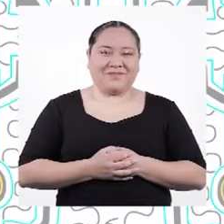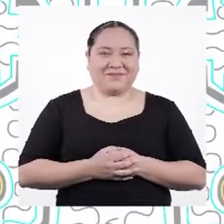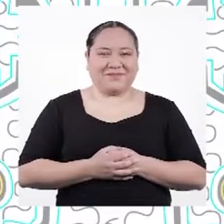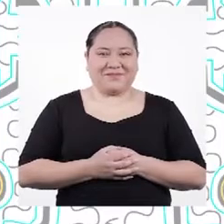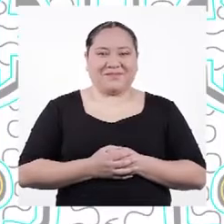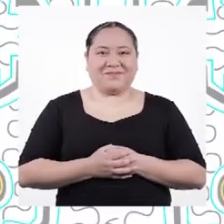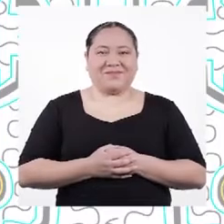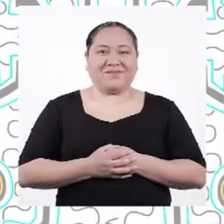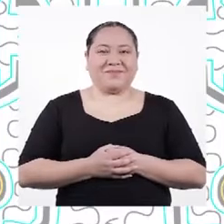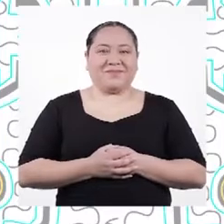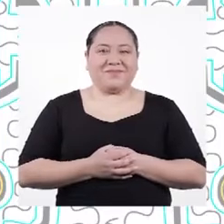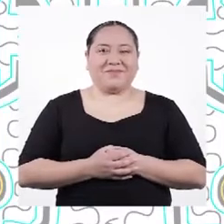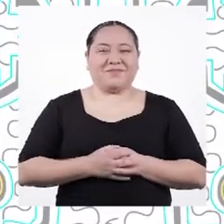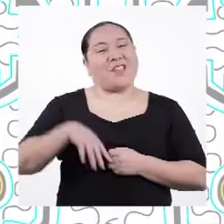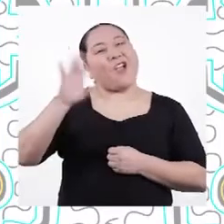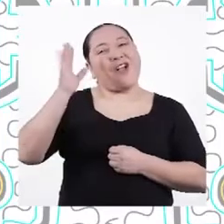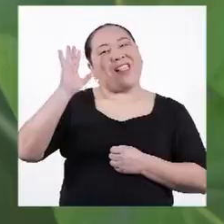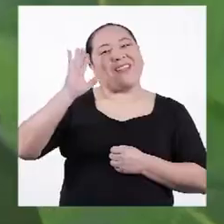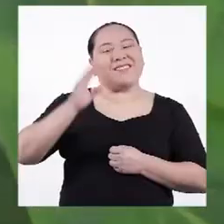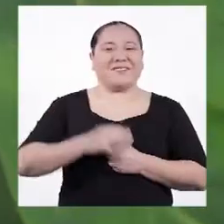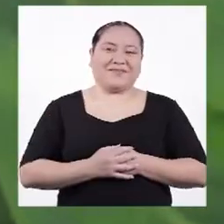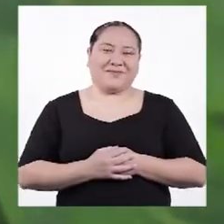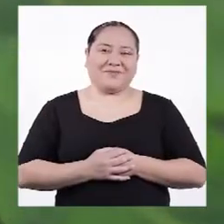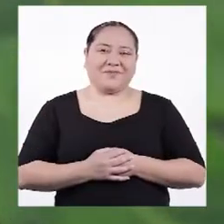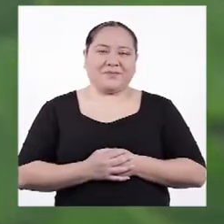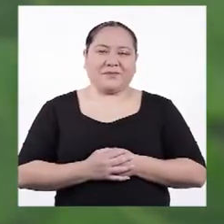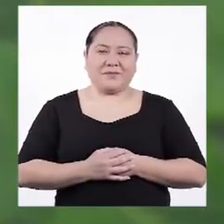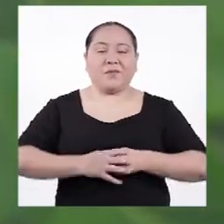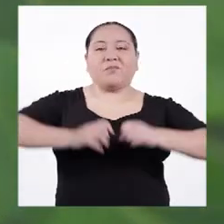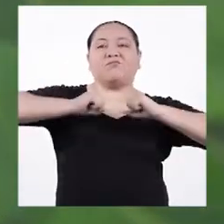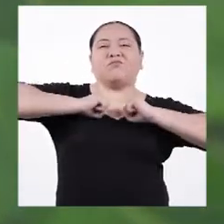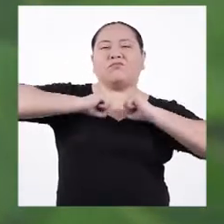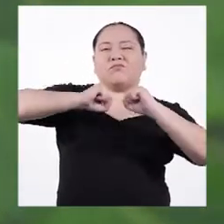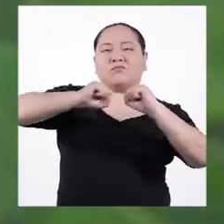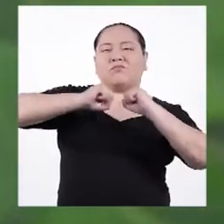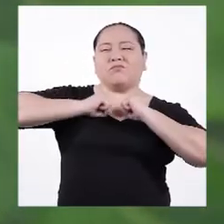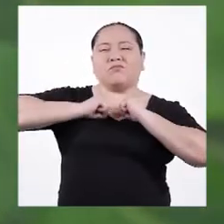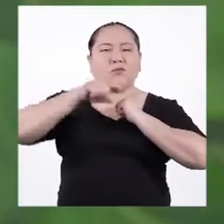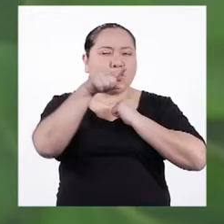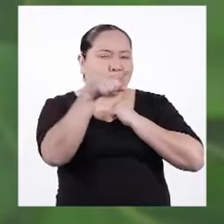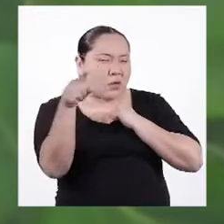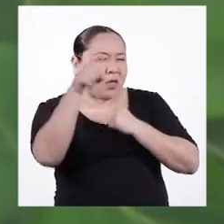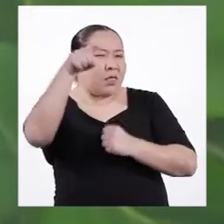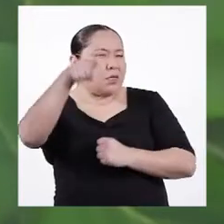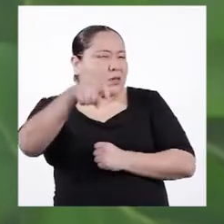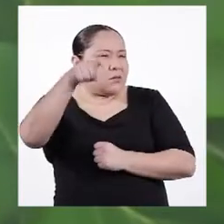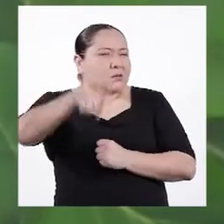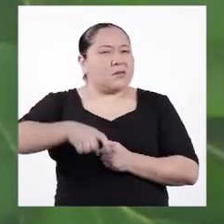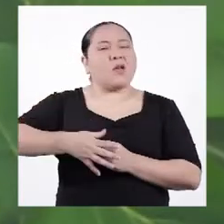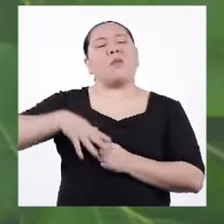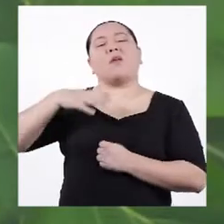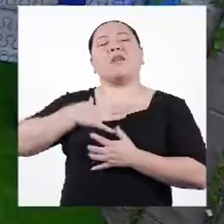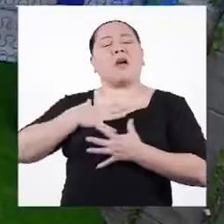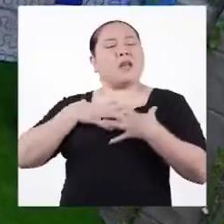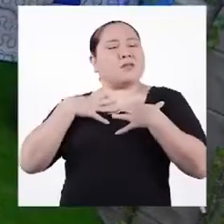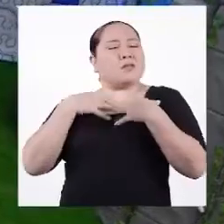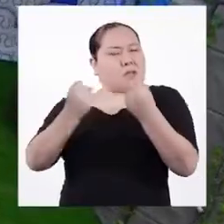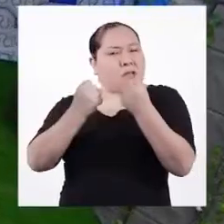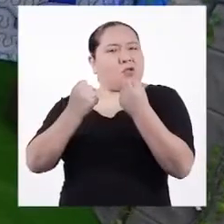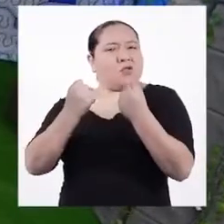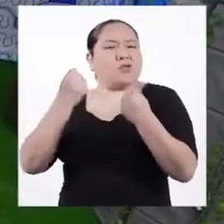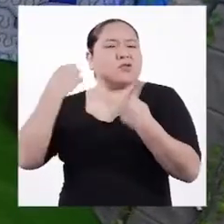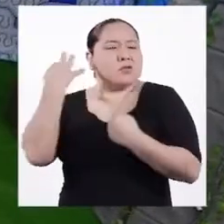jeroe bancarope. Hola. Ejercicios hacer deben para saludables